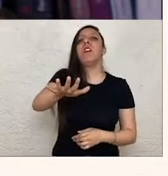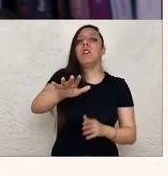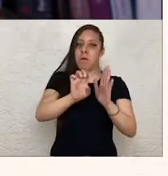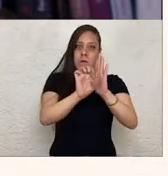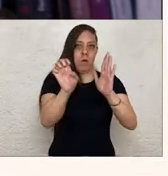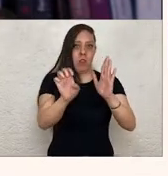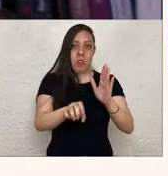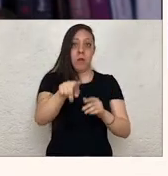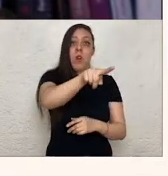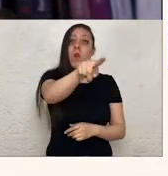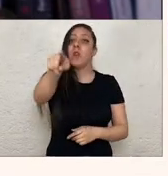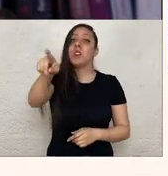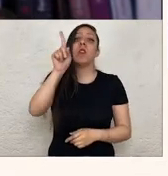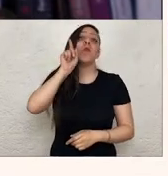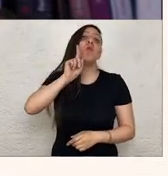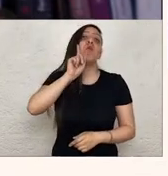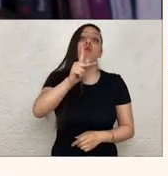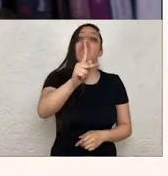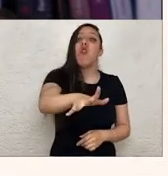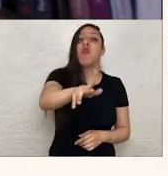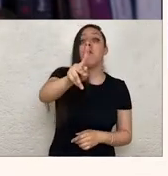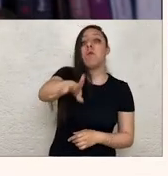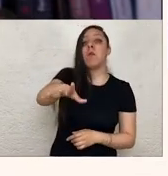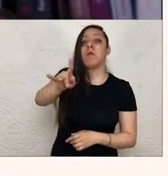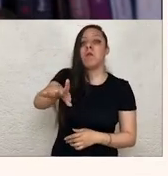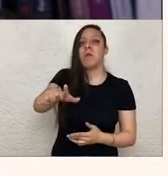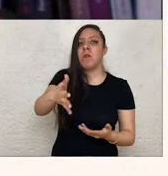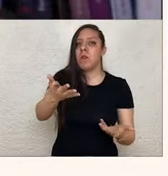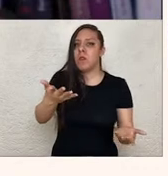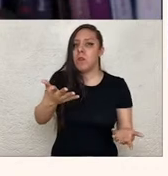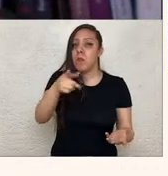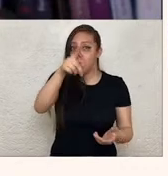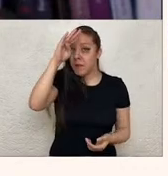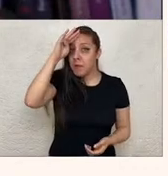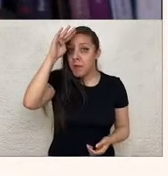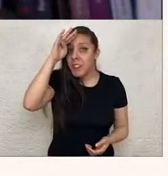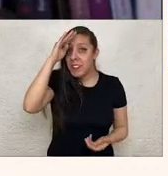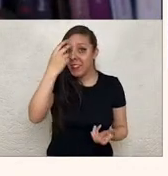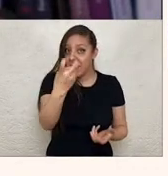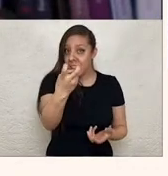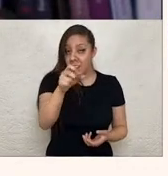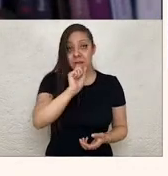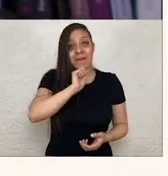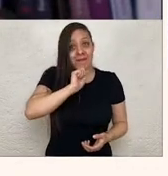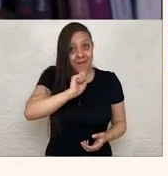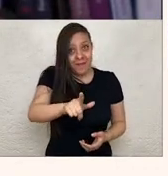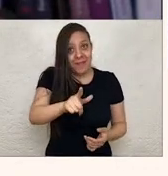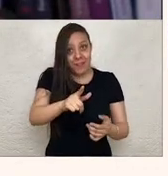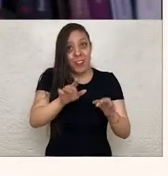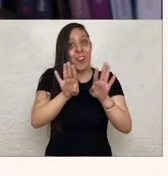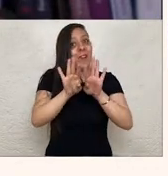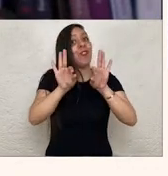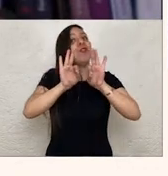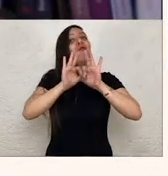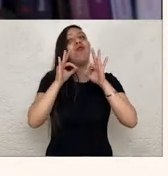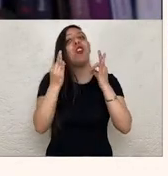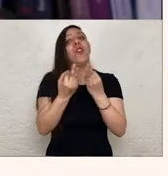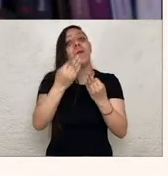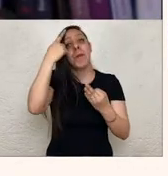idea de que entonces se prostituían. En lugar de pensar que aquello también